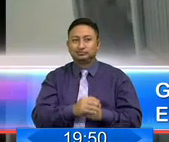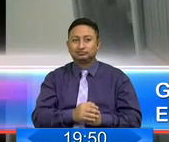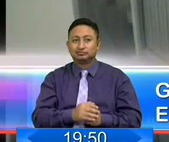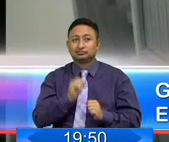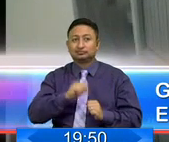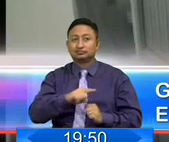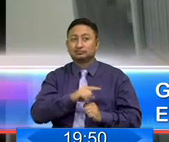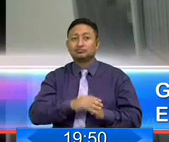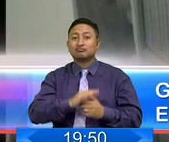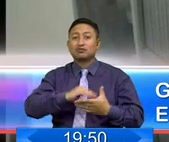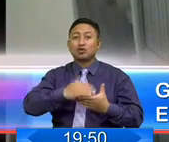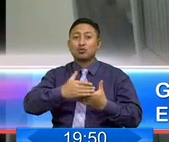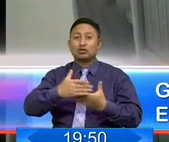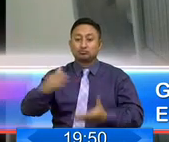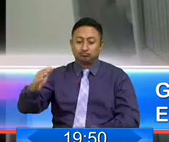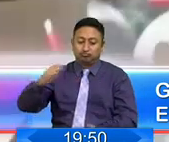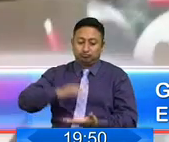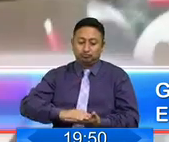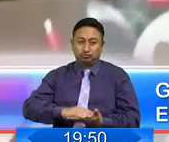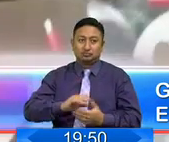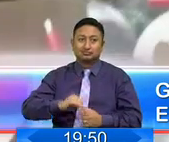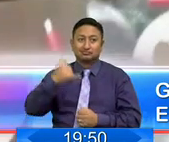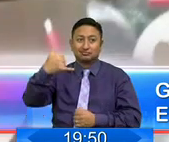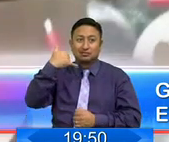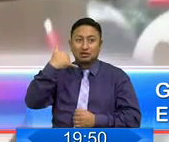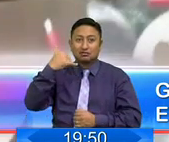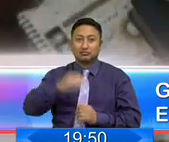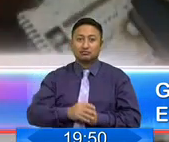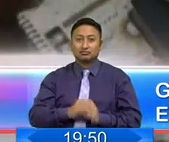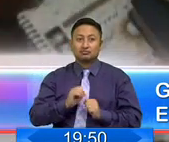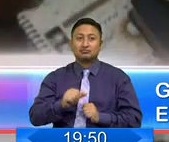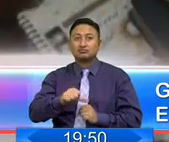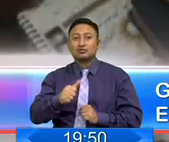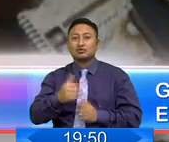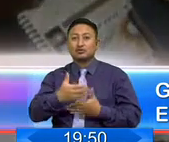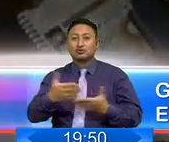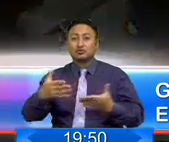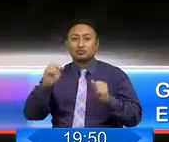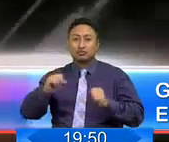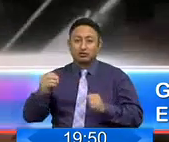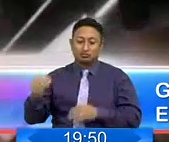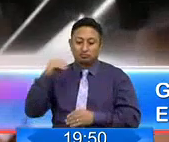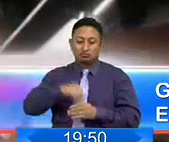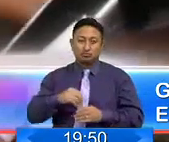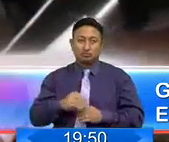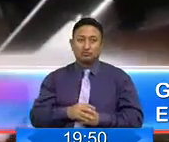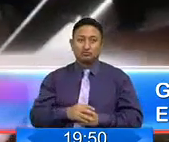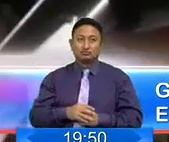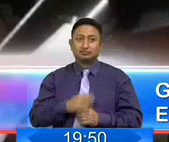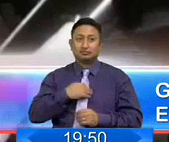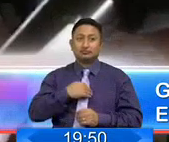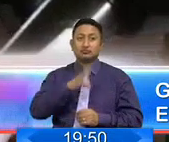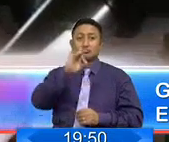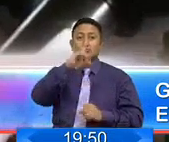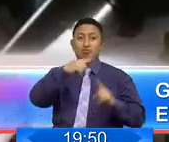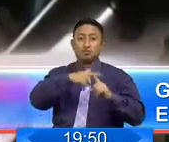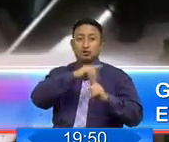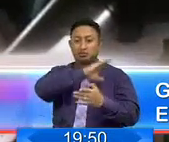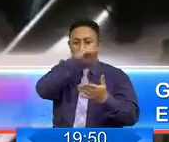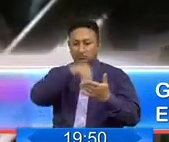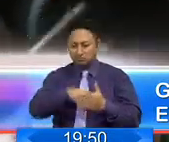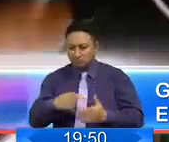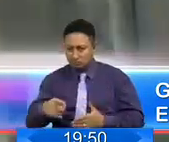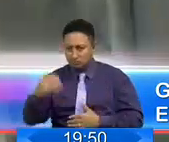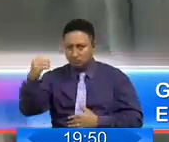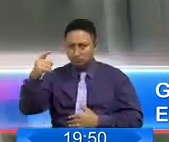llevaron computadores portátiles, también teléfonos, celulares y entre otros objetos de valor. A lo que yo vine a abrir a las 8:30, me di cuenta que la luz